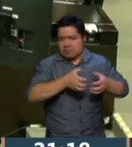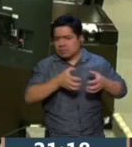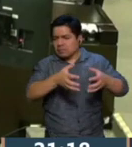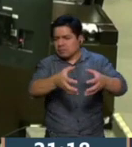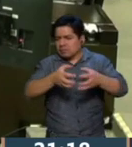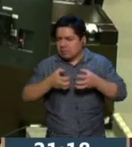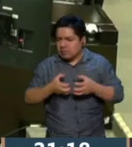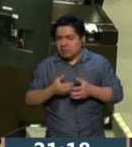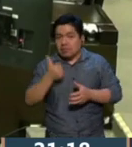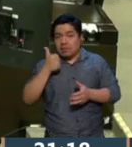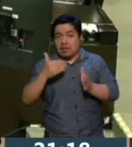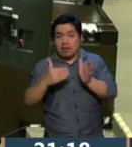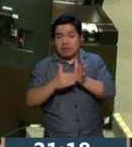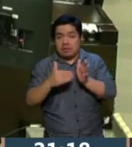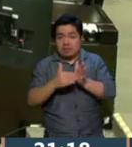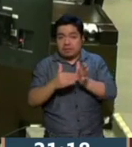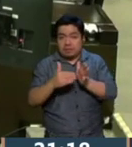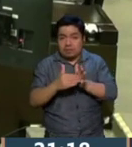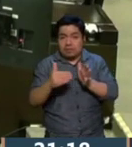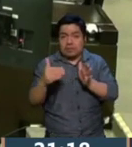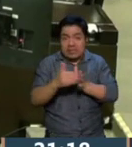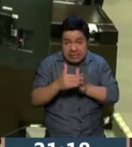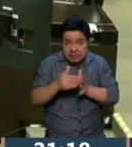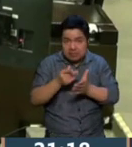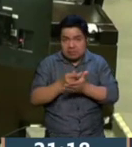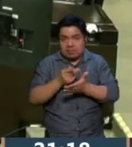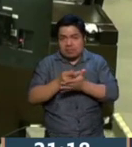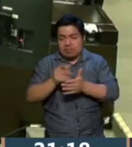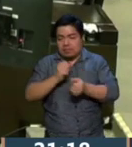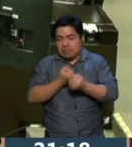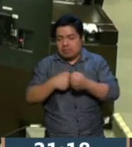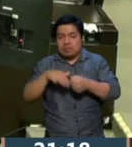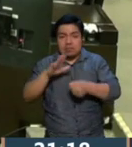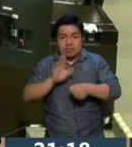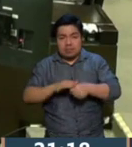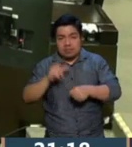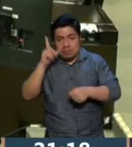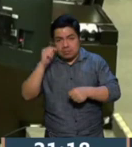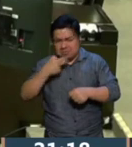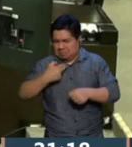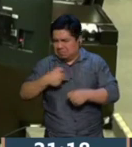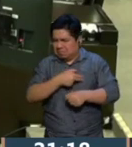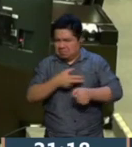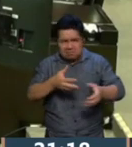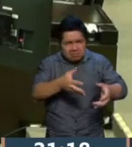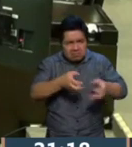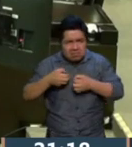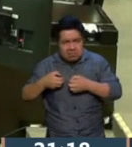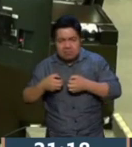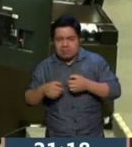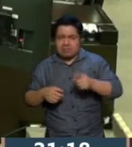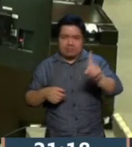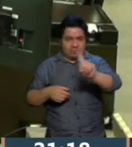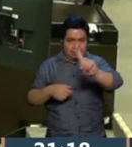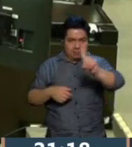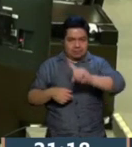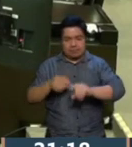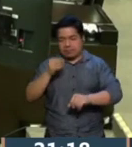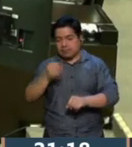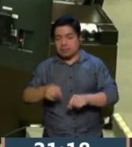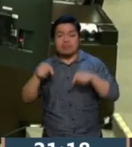6 billones de pesos que integran el sistema de ahorro para el retiro. Lo que aquí se está